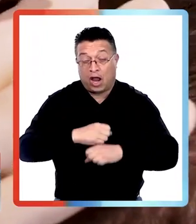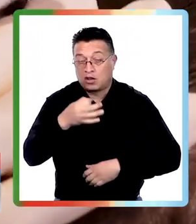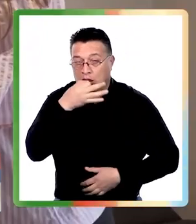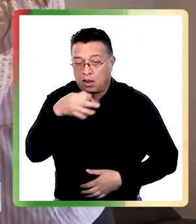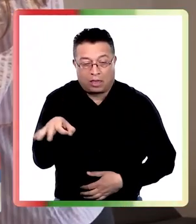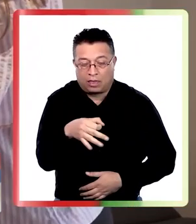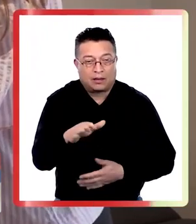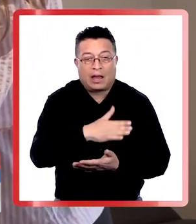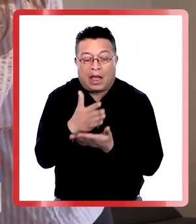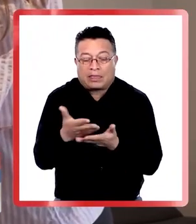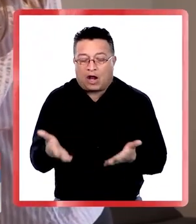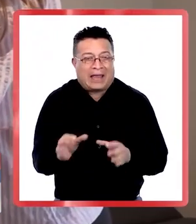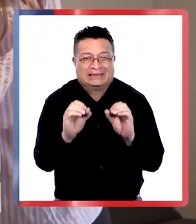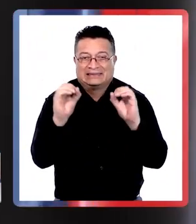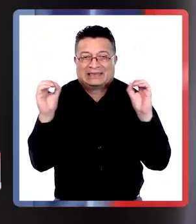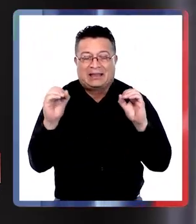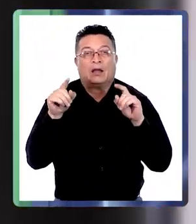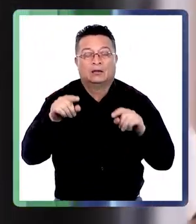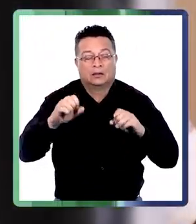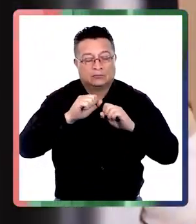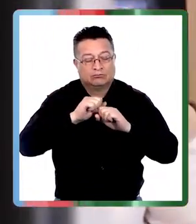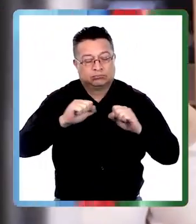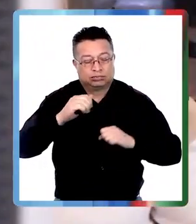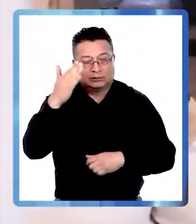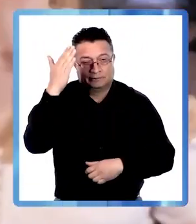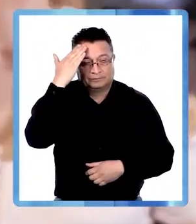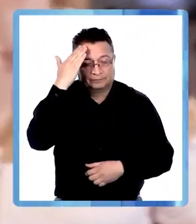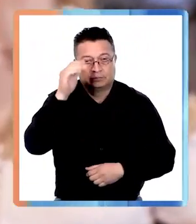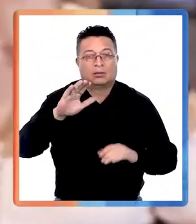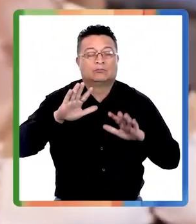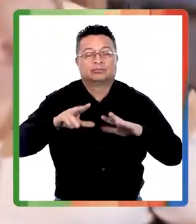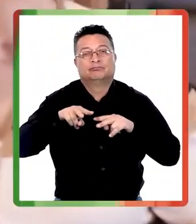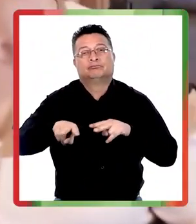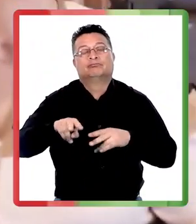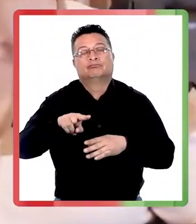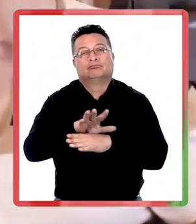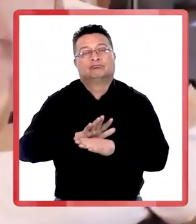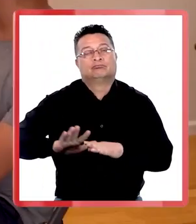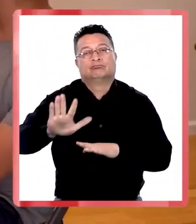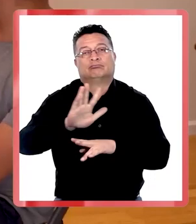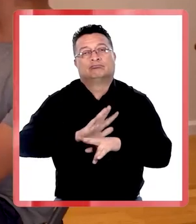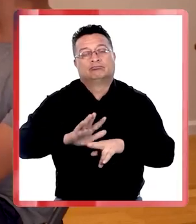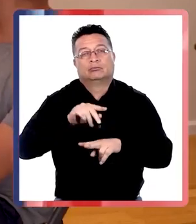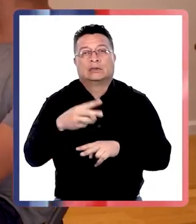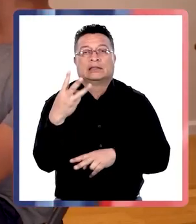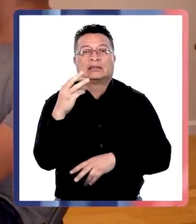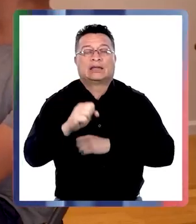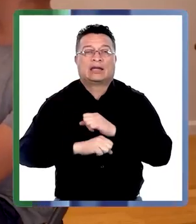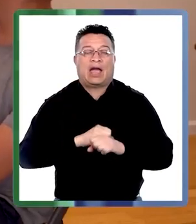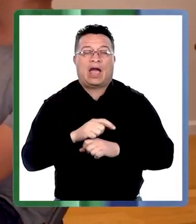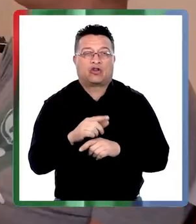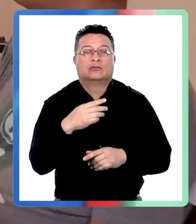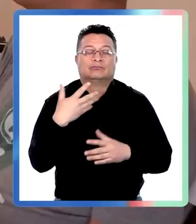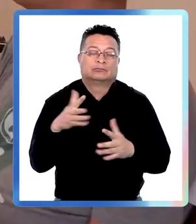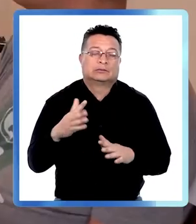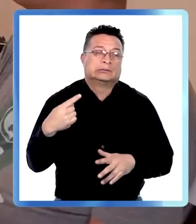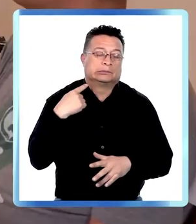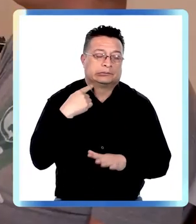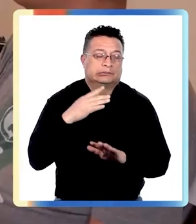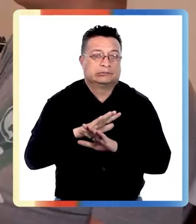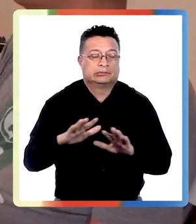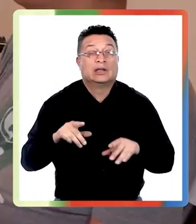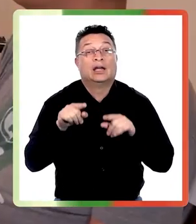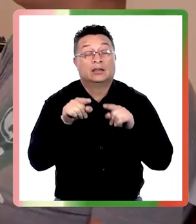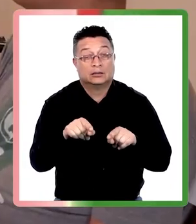hoy. Ella sufrió un derrame cerebral que la dejó paralizada. Tenía apenas 30 años cuando ocurrió, mientras jugaba